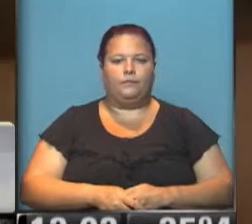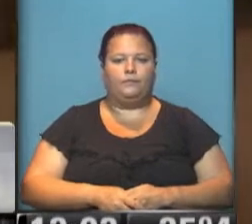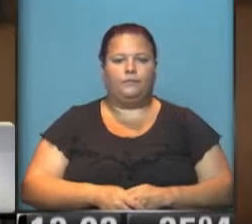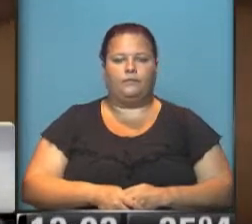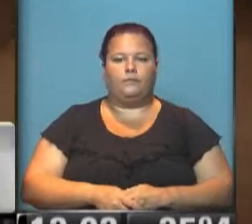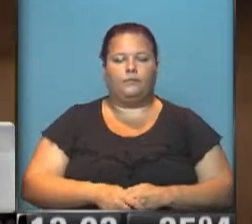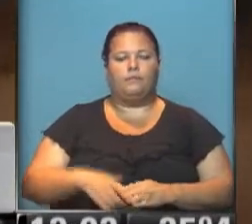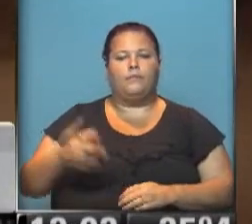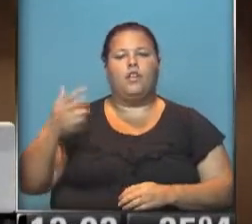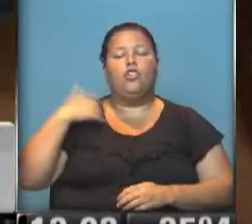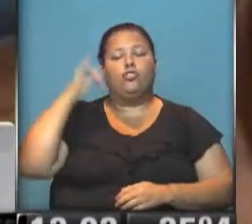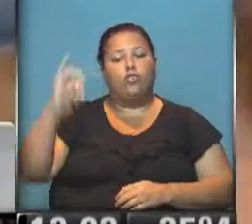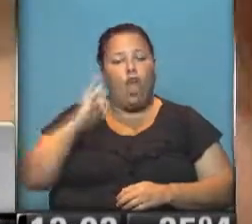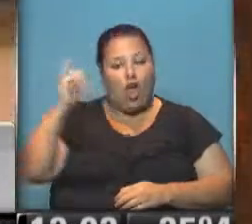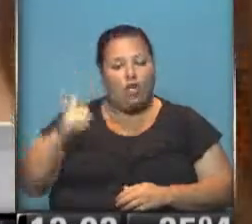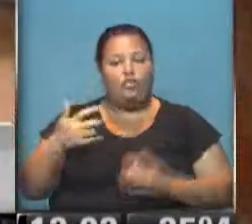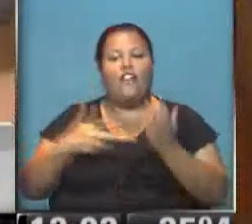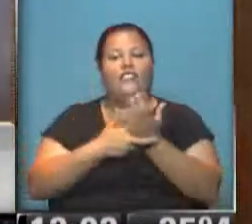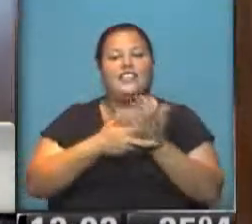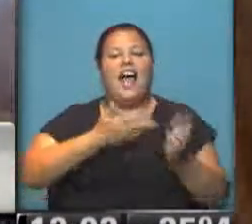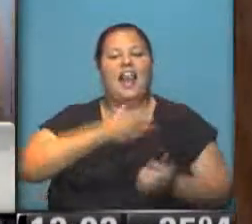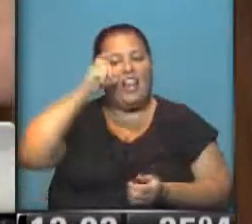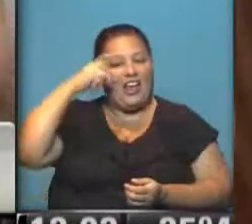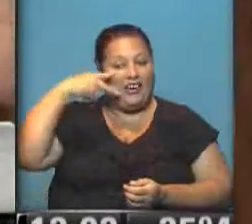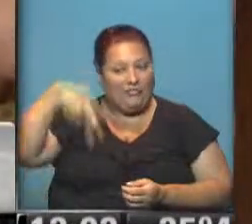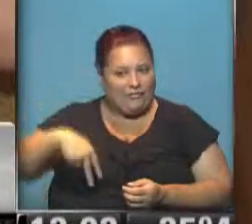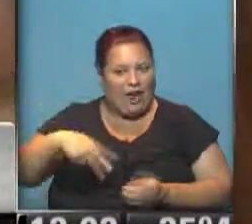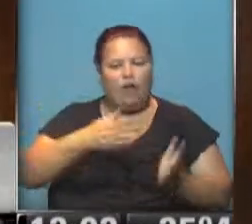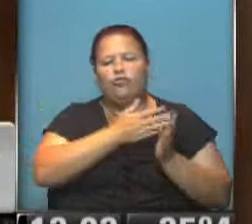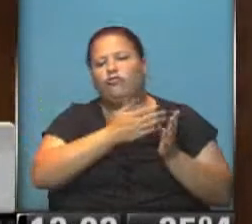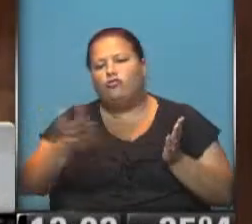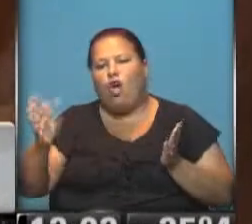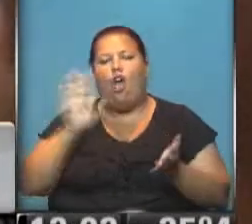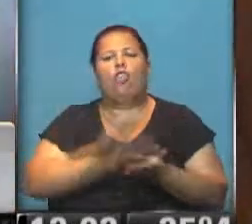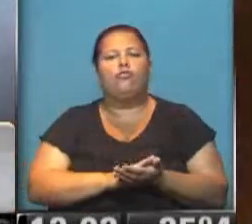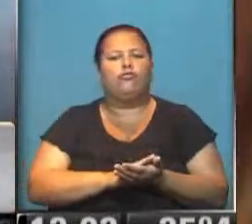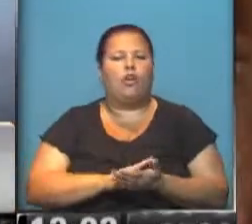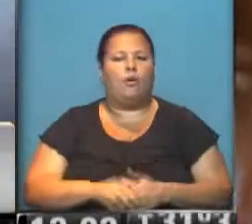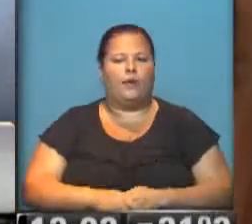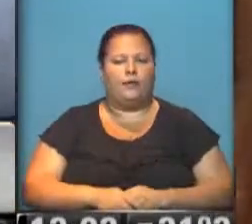Le manifesté a la doctora Fein toda la circunstancia de